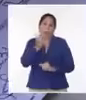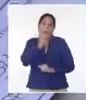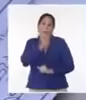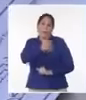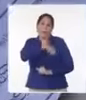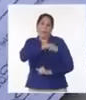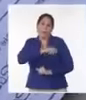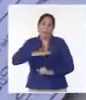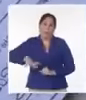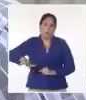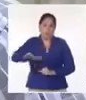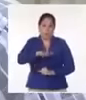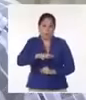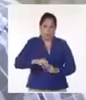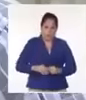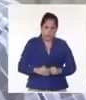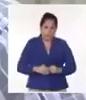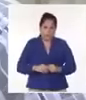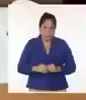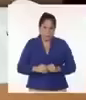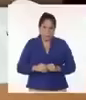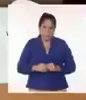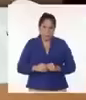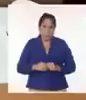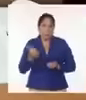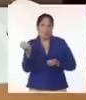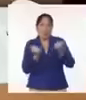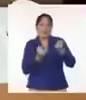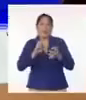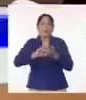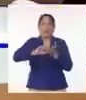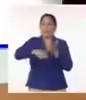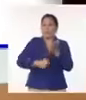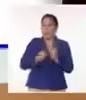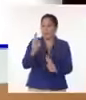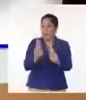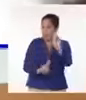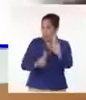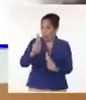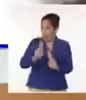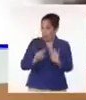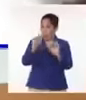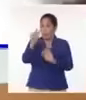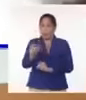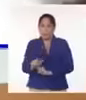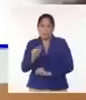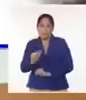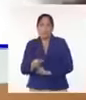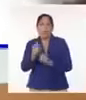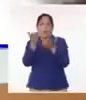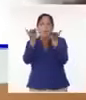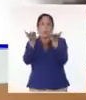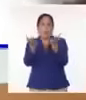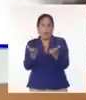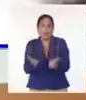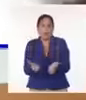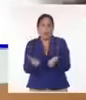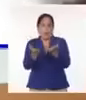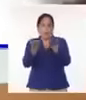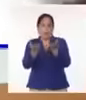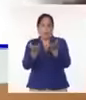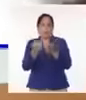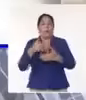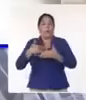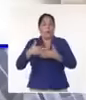regional. Los transportistas contratados de común acuerdo con el personal encargado del pesaje de la unidad empresarial de